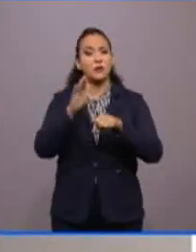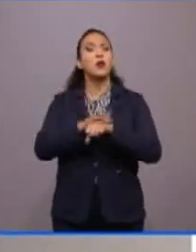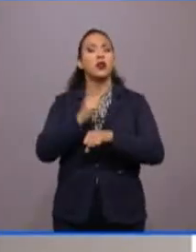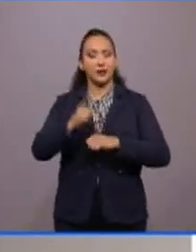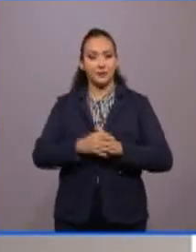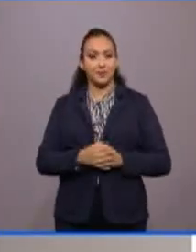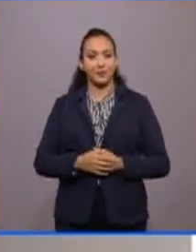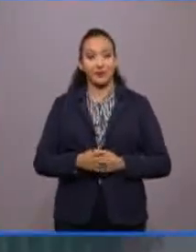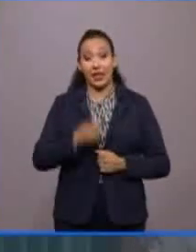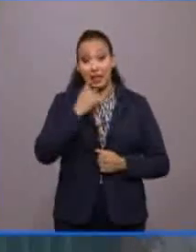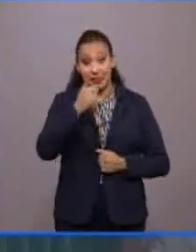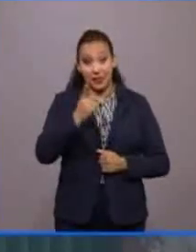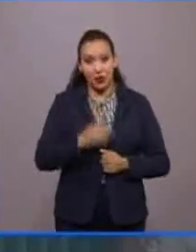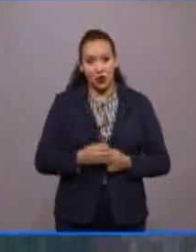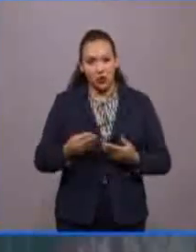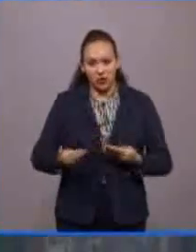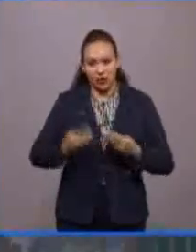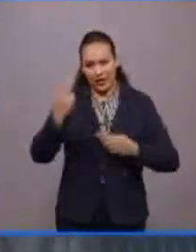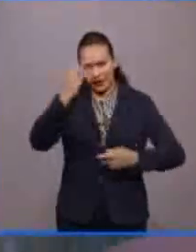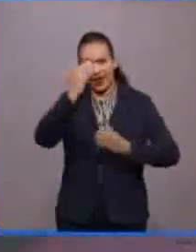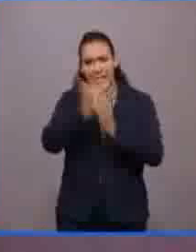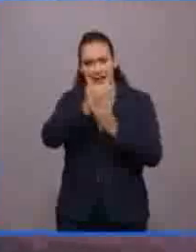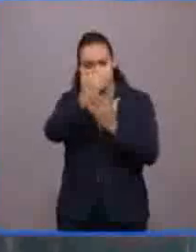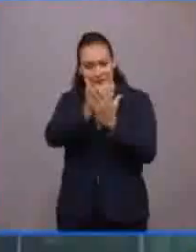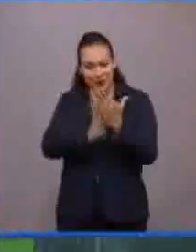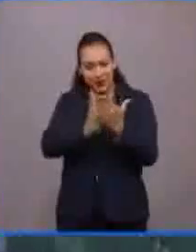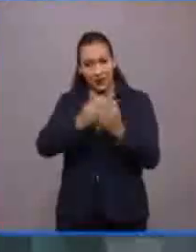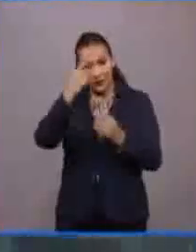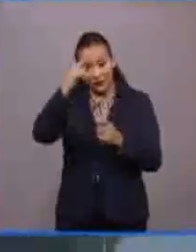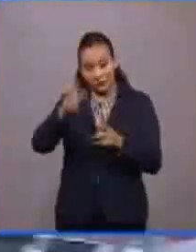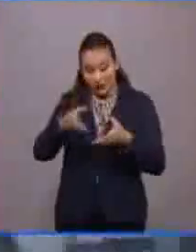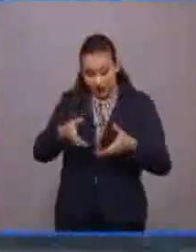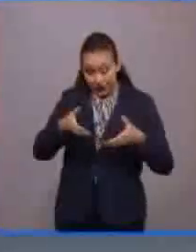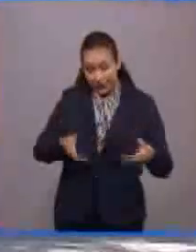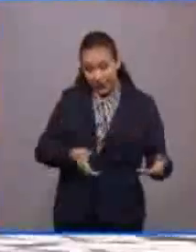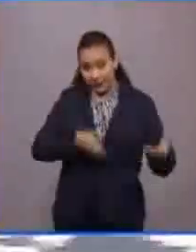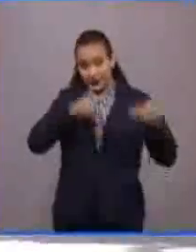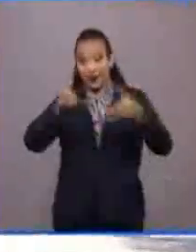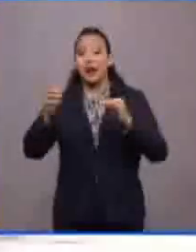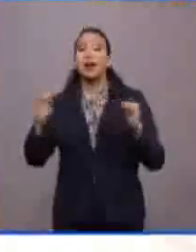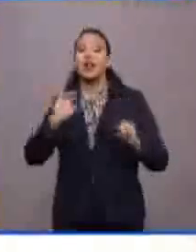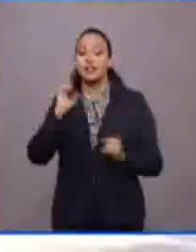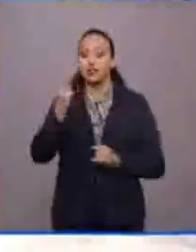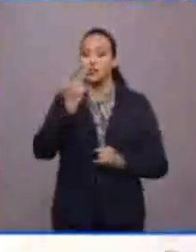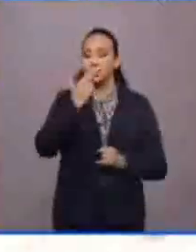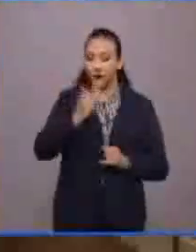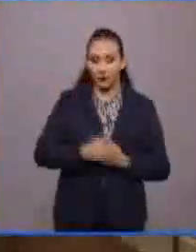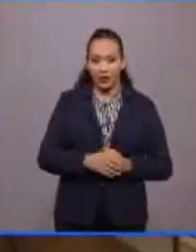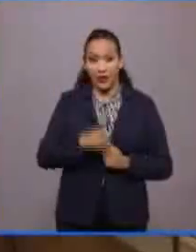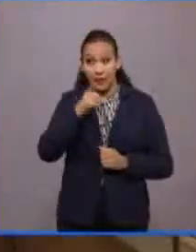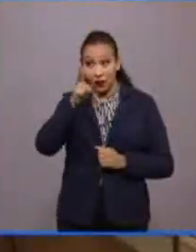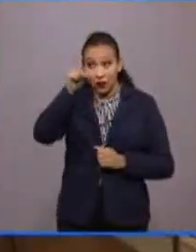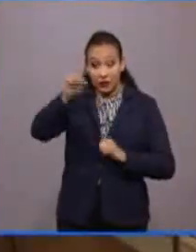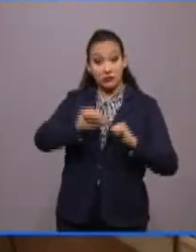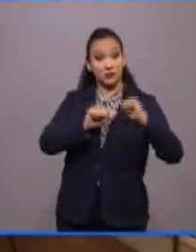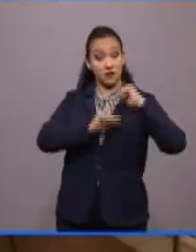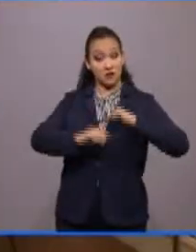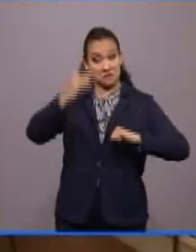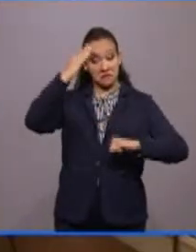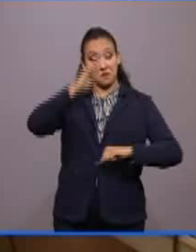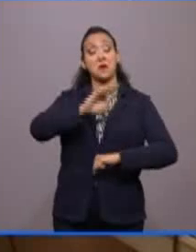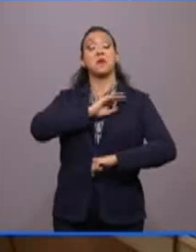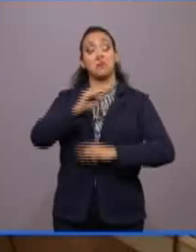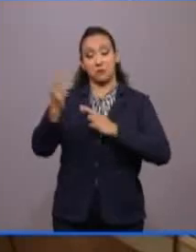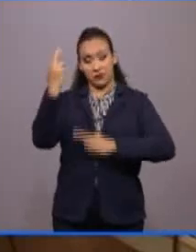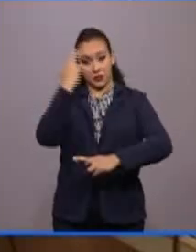INE, que determinó remitir el expediente respectivo al Instituto Electoral de Chihuahua, al estimar que es la autoridad competente